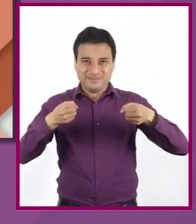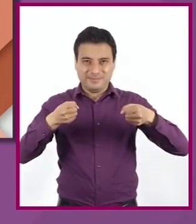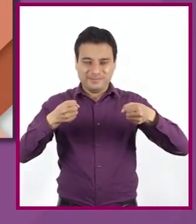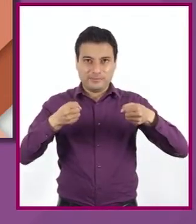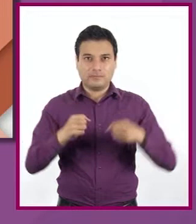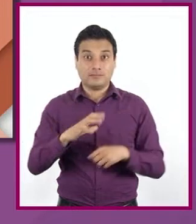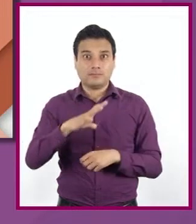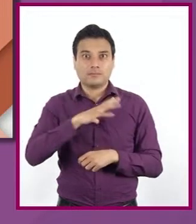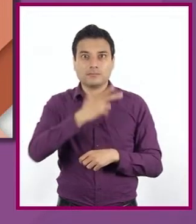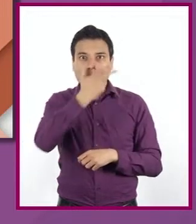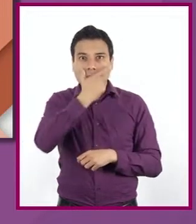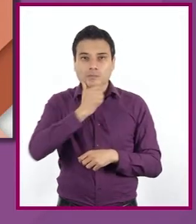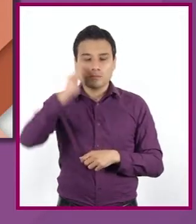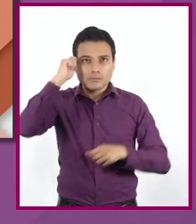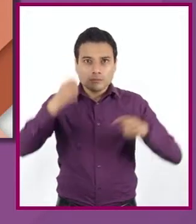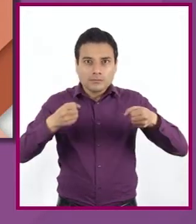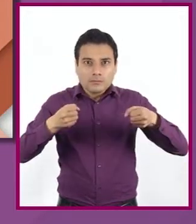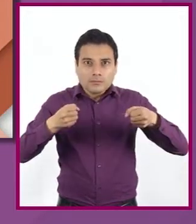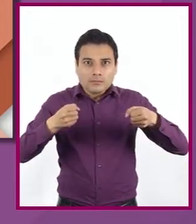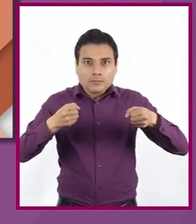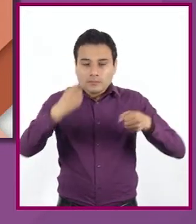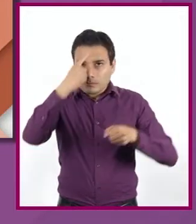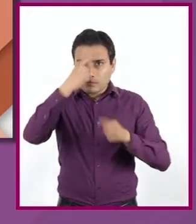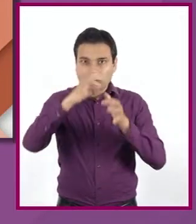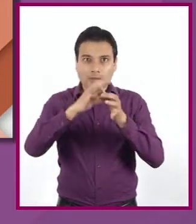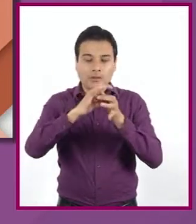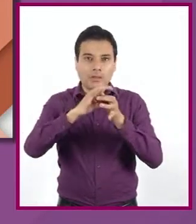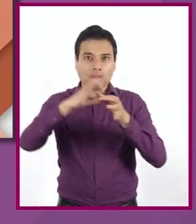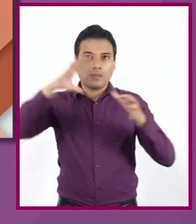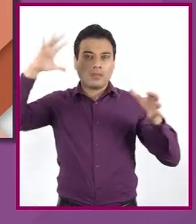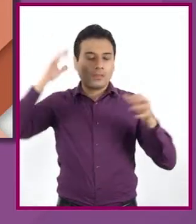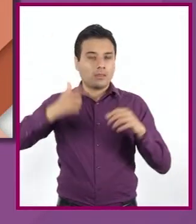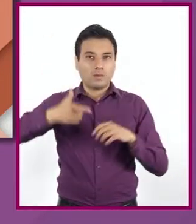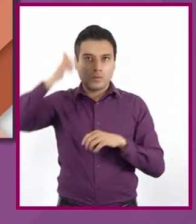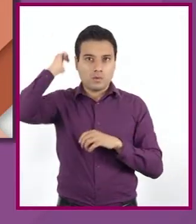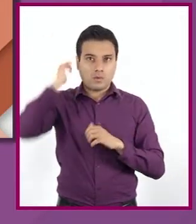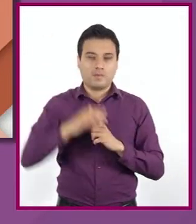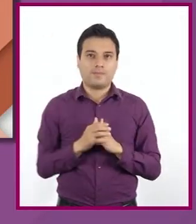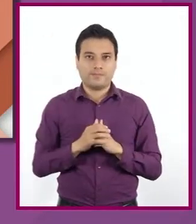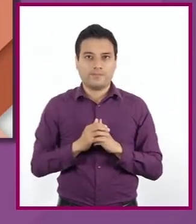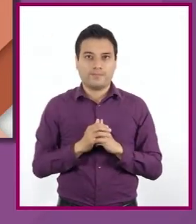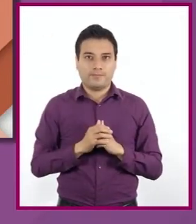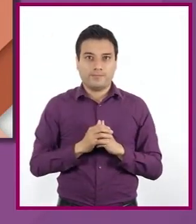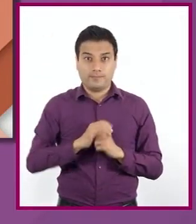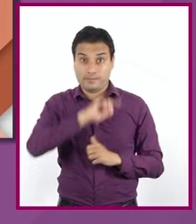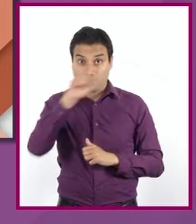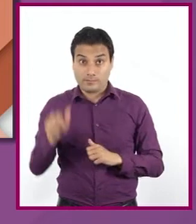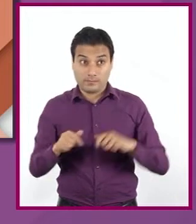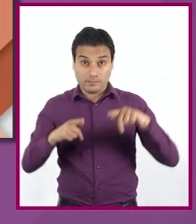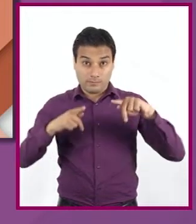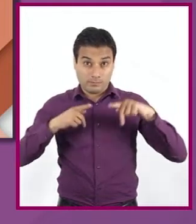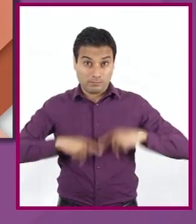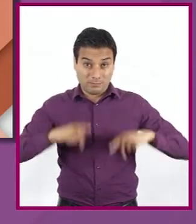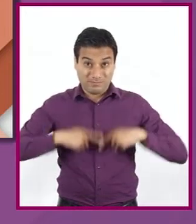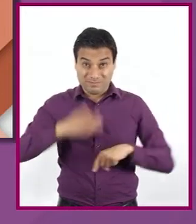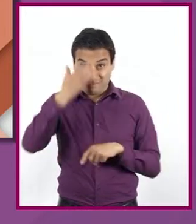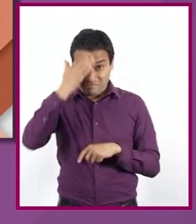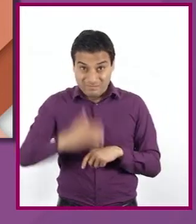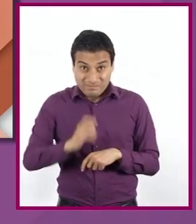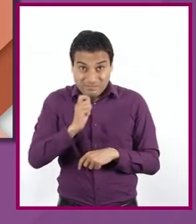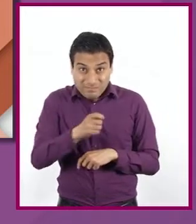al carcelero con la razón perdida. Y después de eso, nadie más supo nada de la